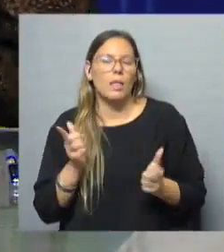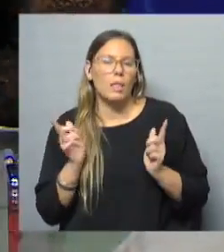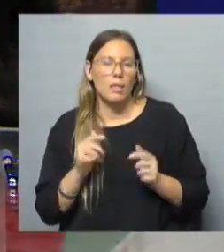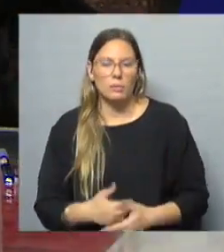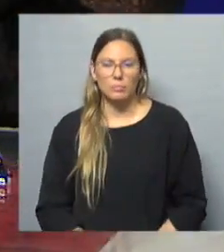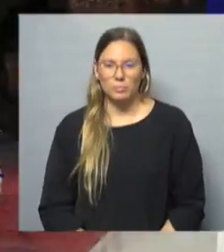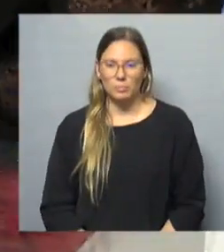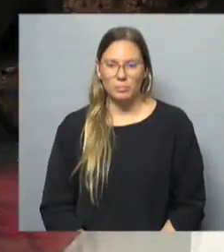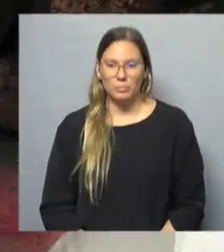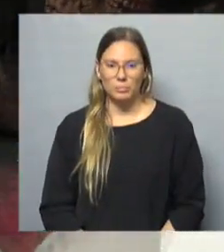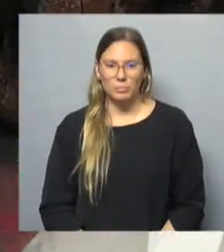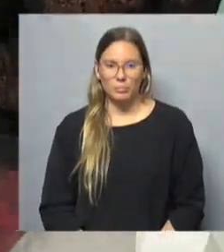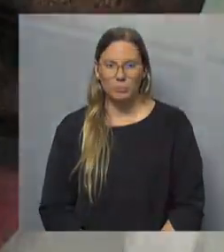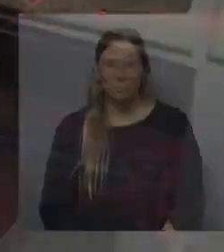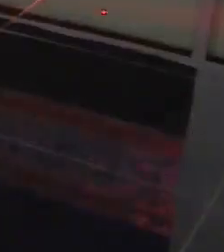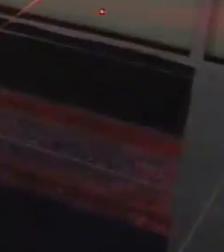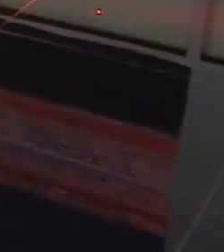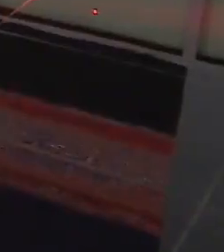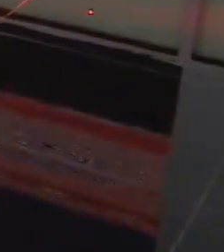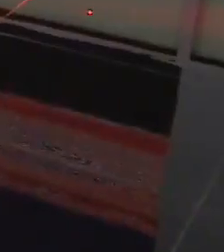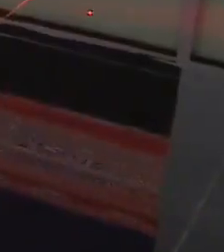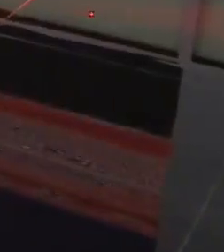adelante. Divino.